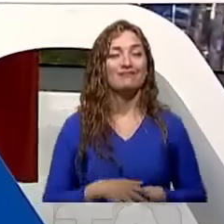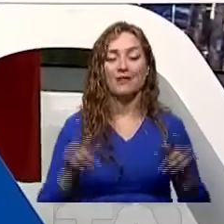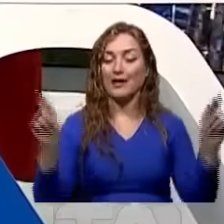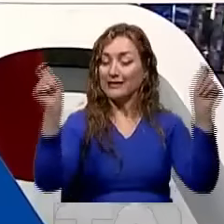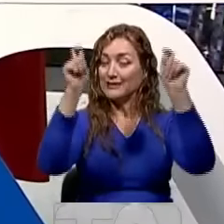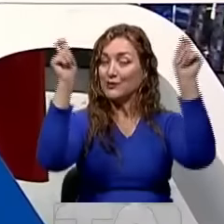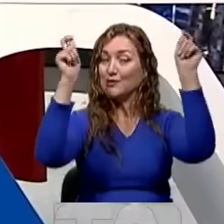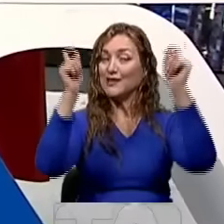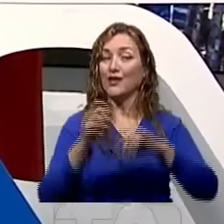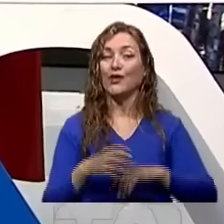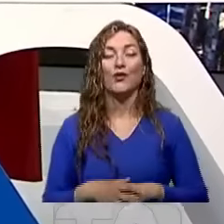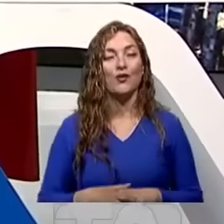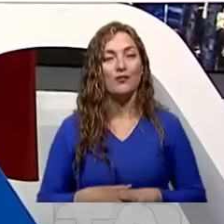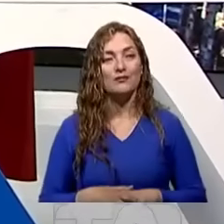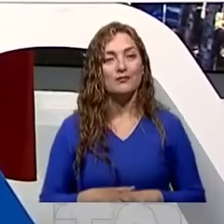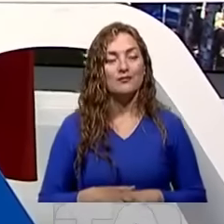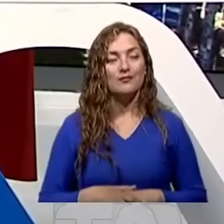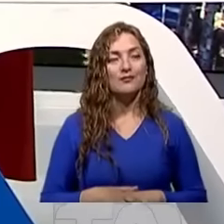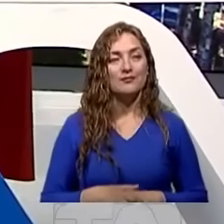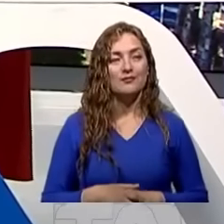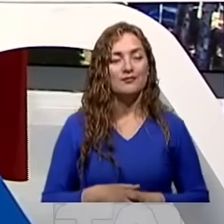aniversario. A ver.